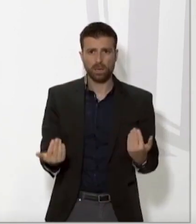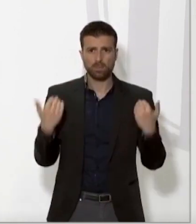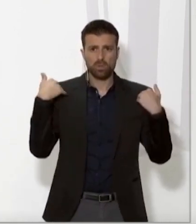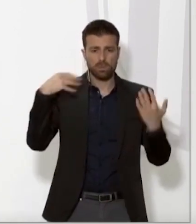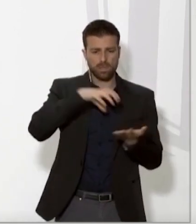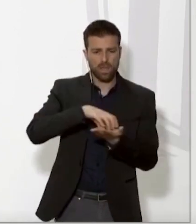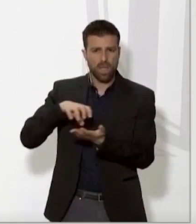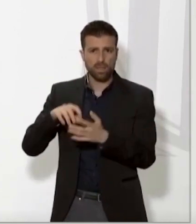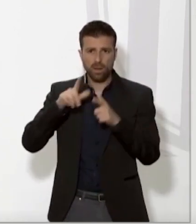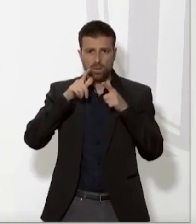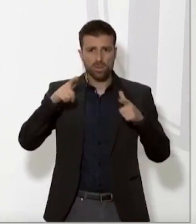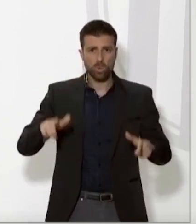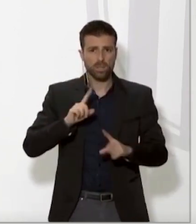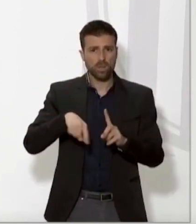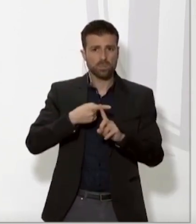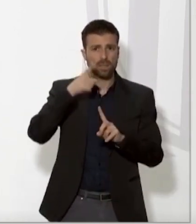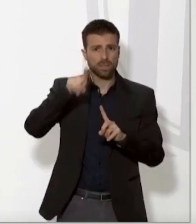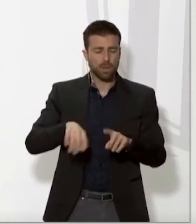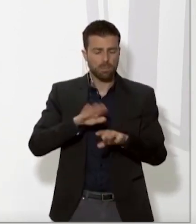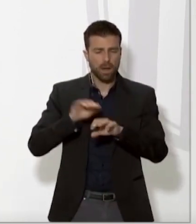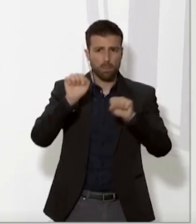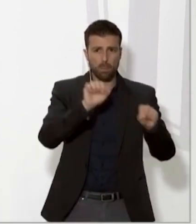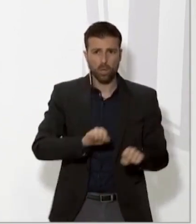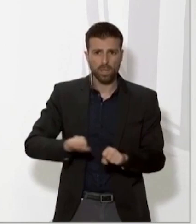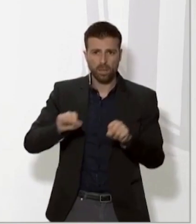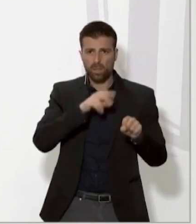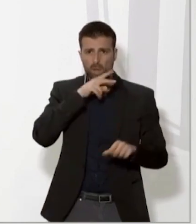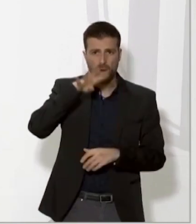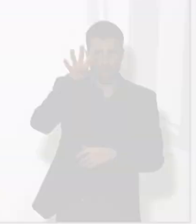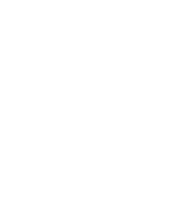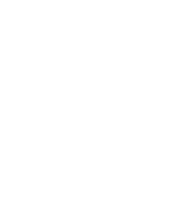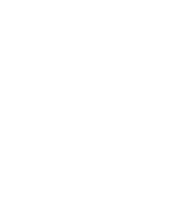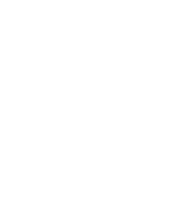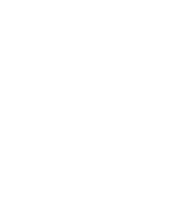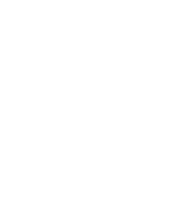centros lingüísticos y también para proteger evidentemente el catalán